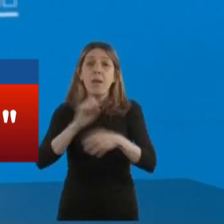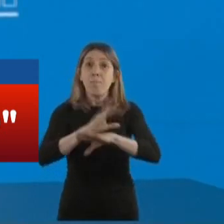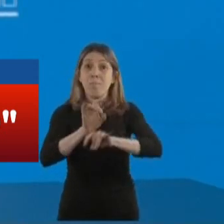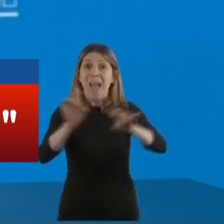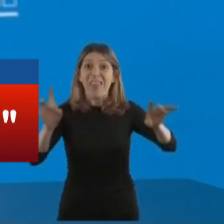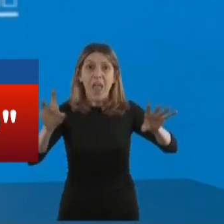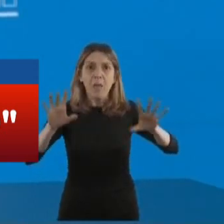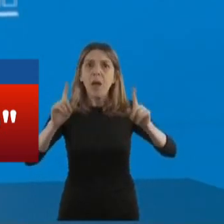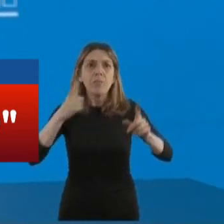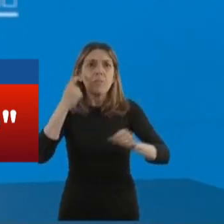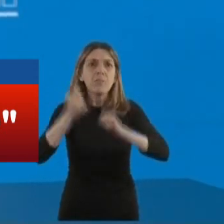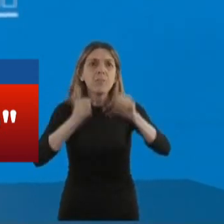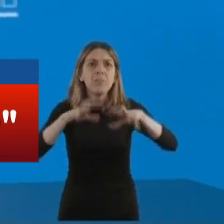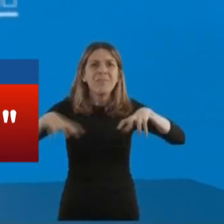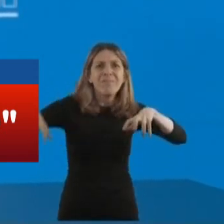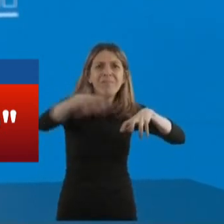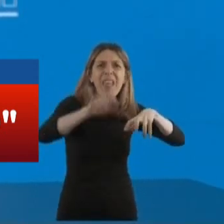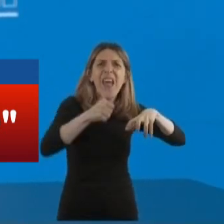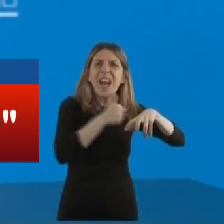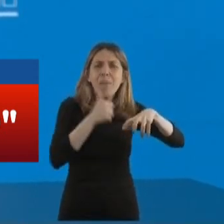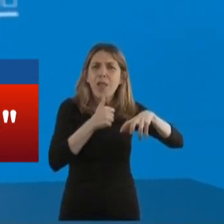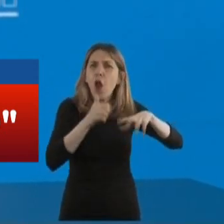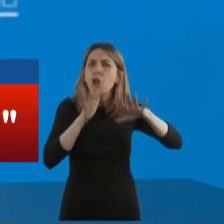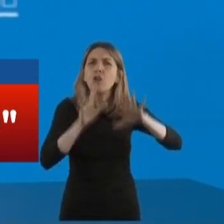industria tuvo que trabajar, nunca paró.